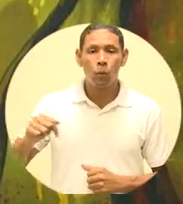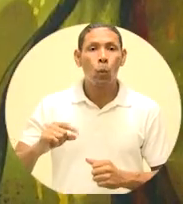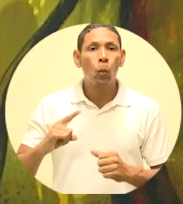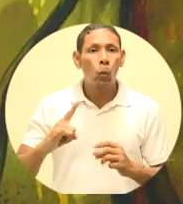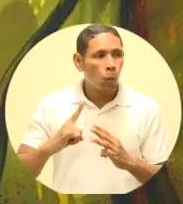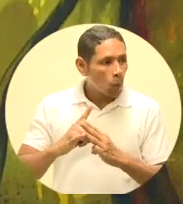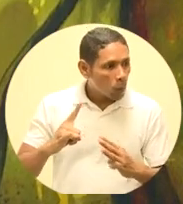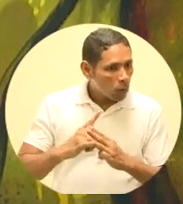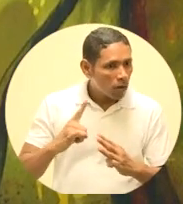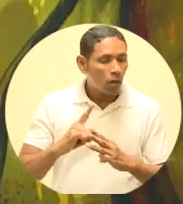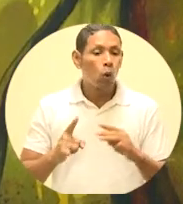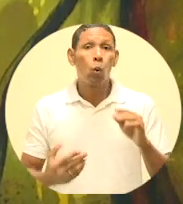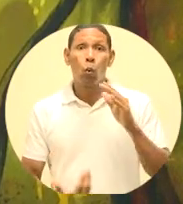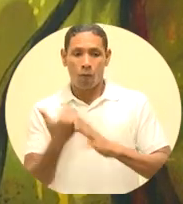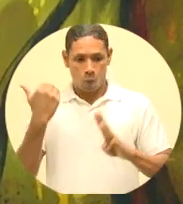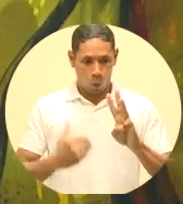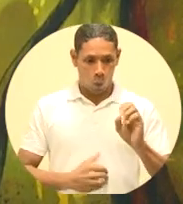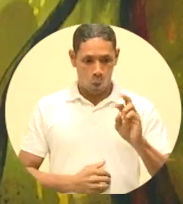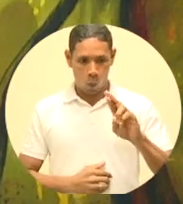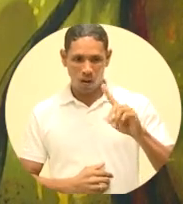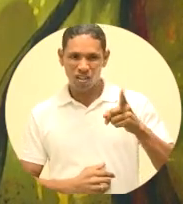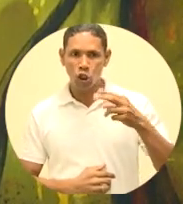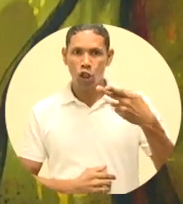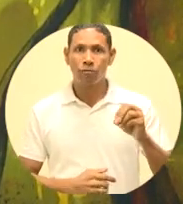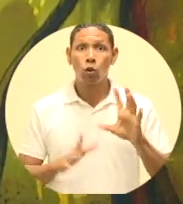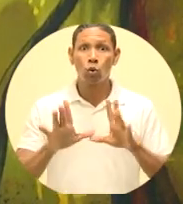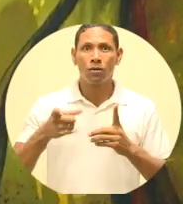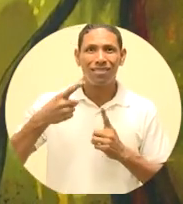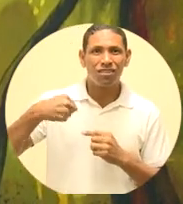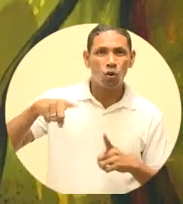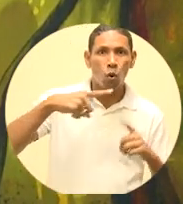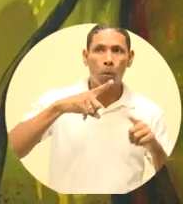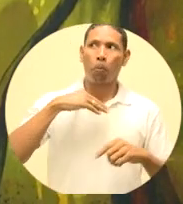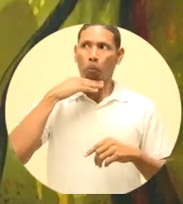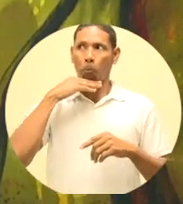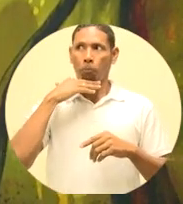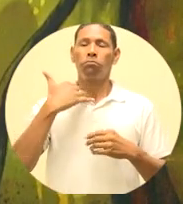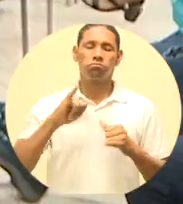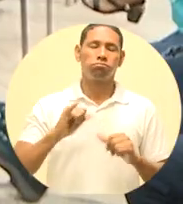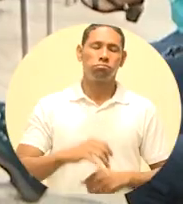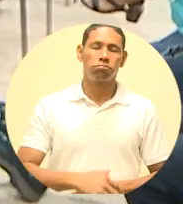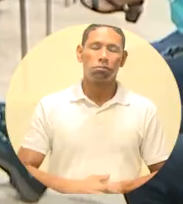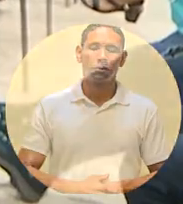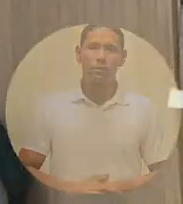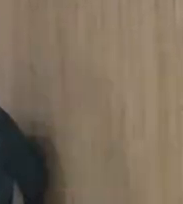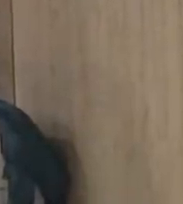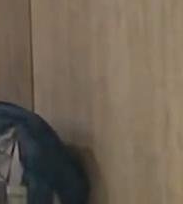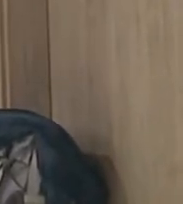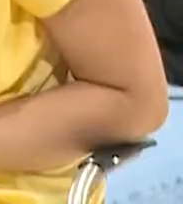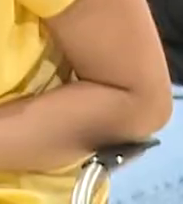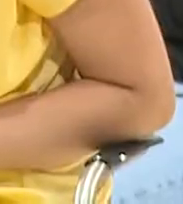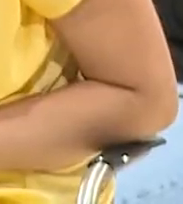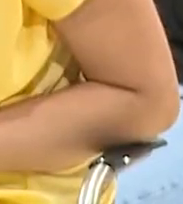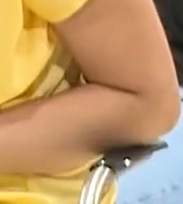En nuestra institución se clausuró el Workshop Internacional sobre Turismo Sostenible.